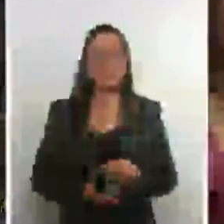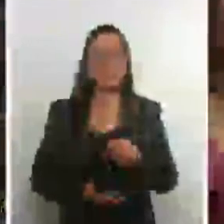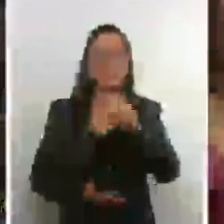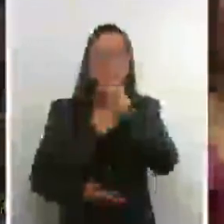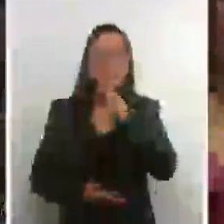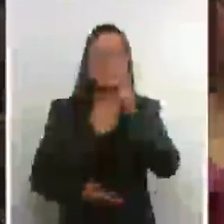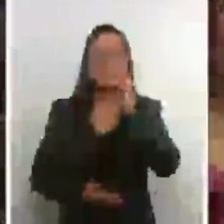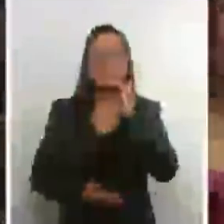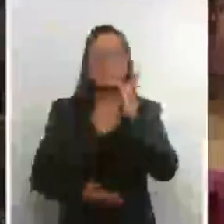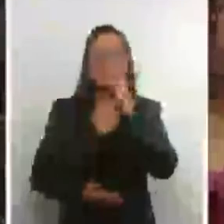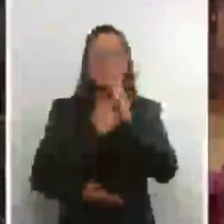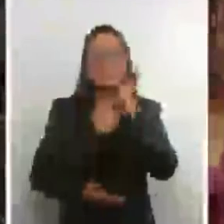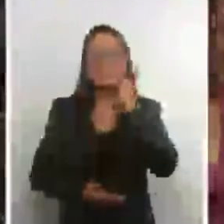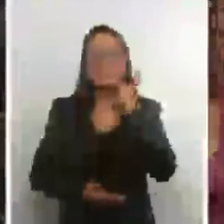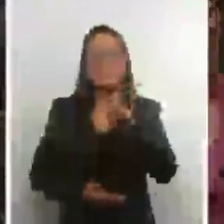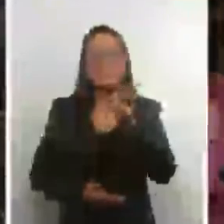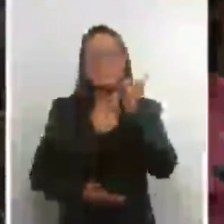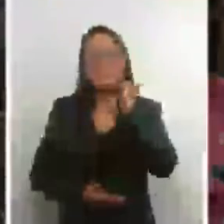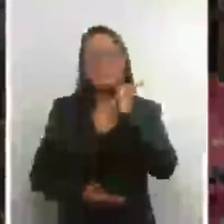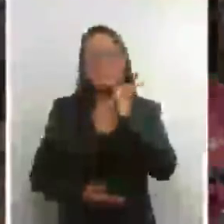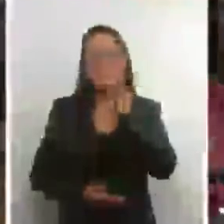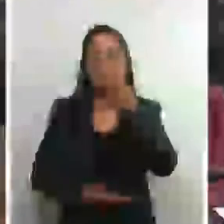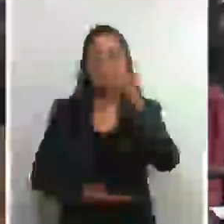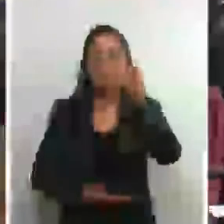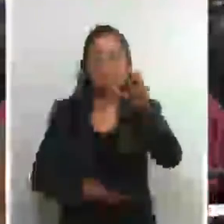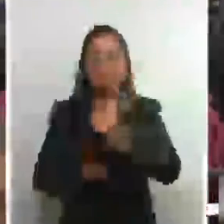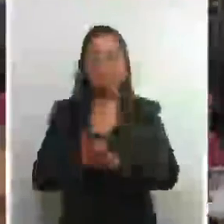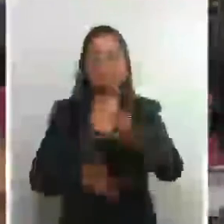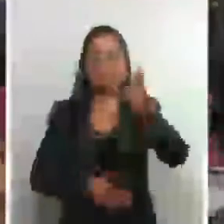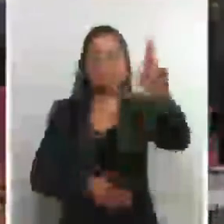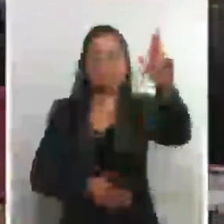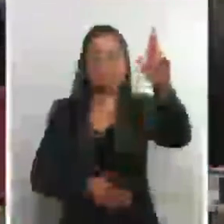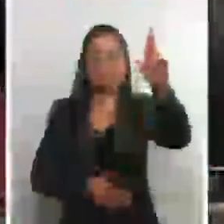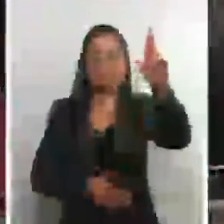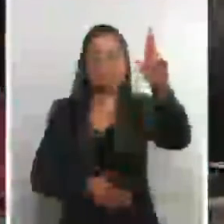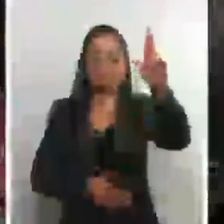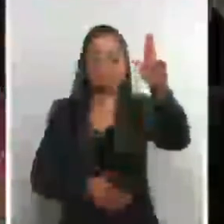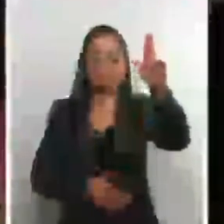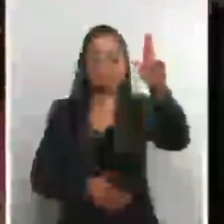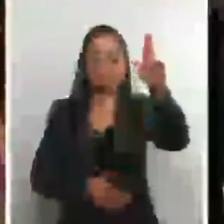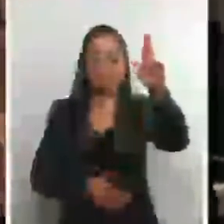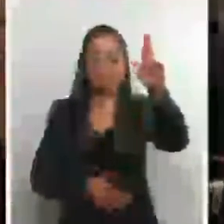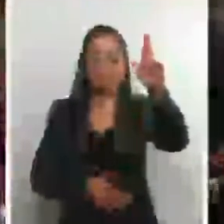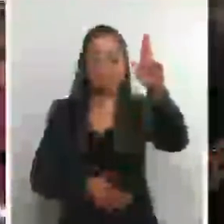los constituyentes que estén por la afirmativa, sírvanse manifestarlo.